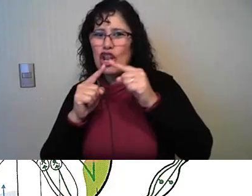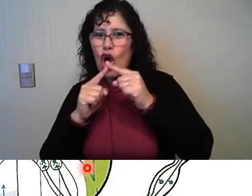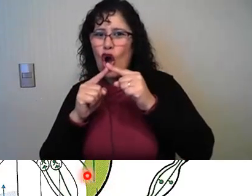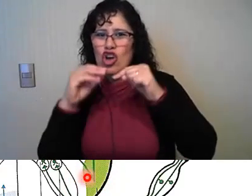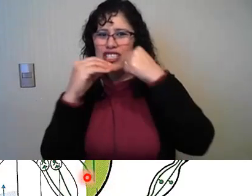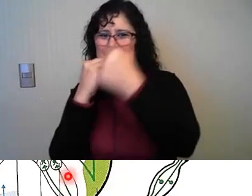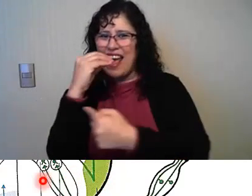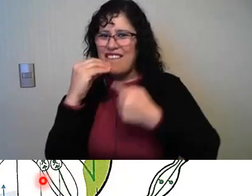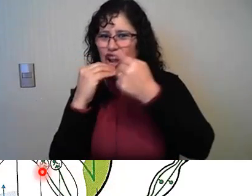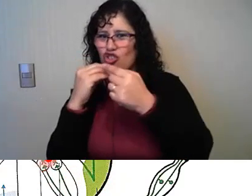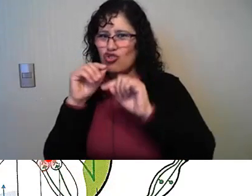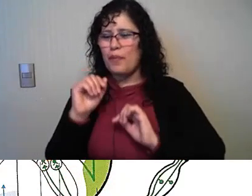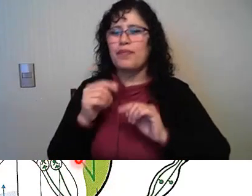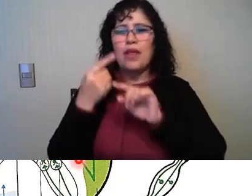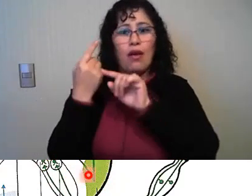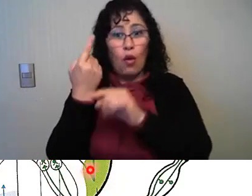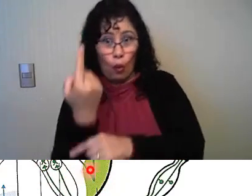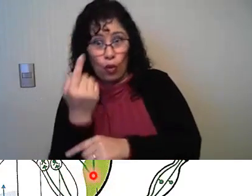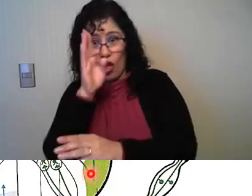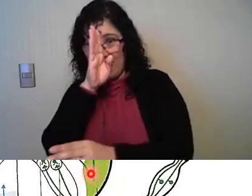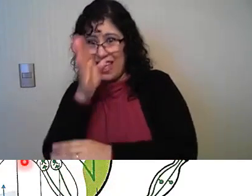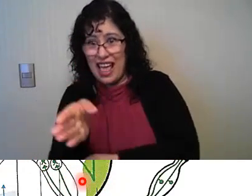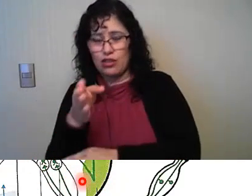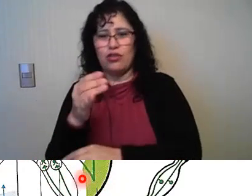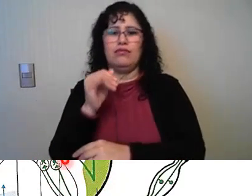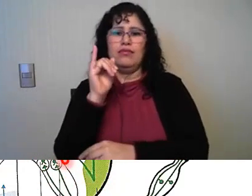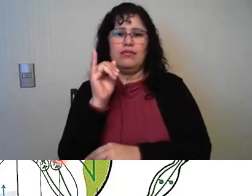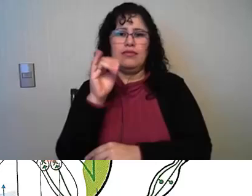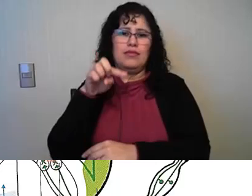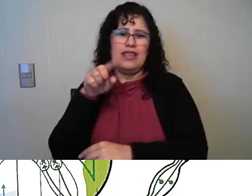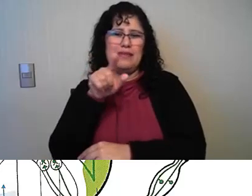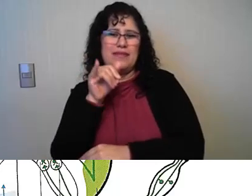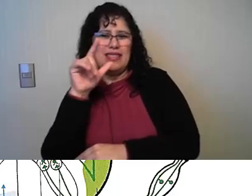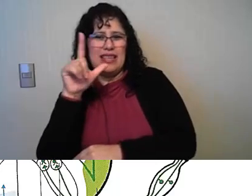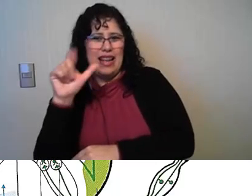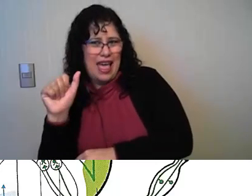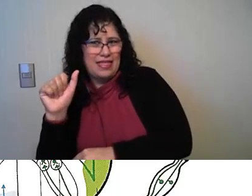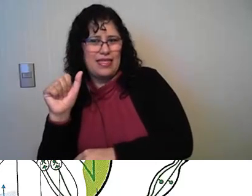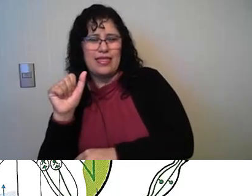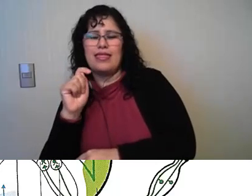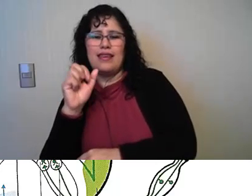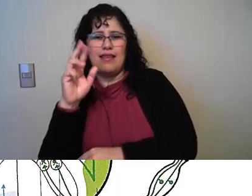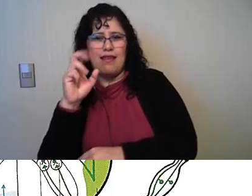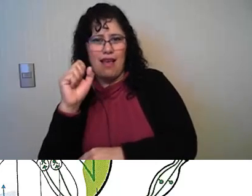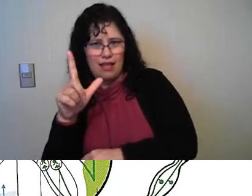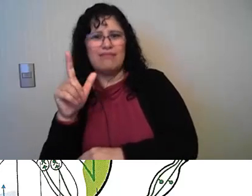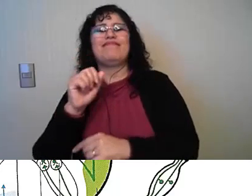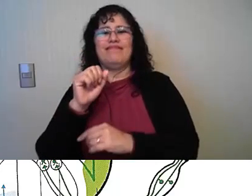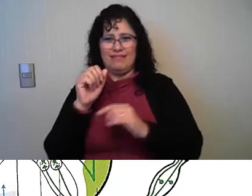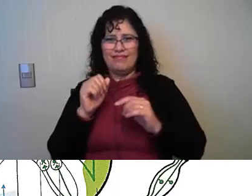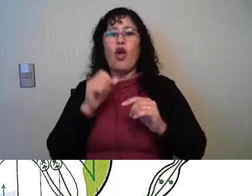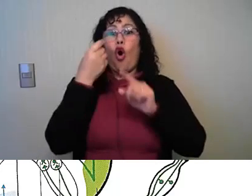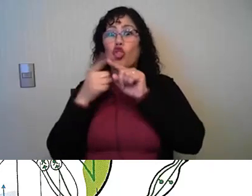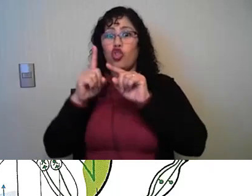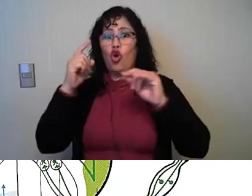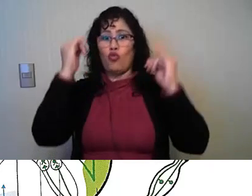uno que es directo, es decir, que es ipsilateral, y hay otro que es cruzado a nivel